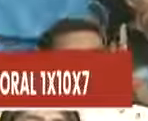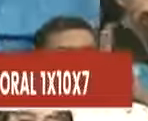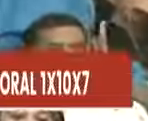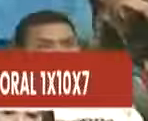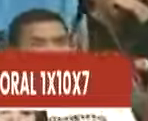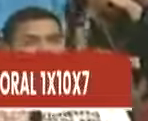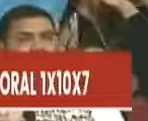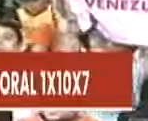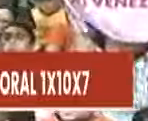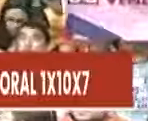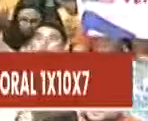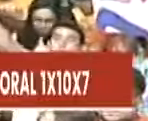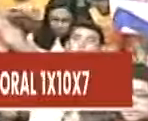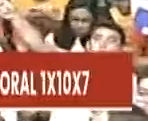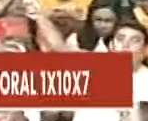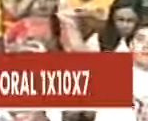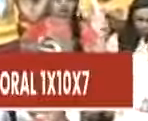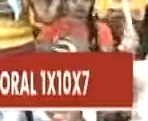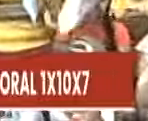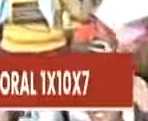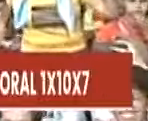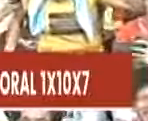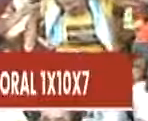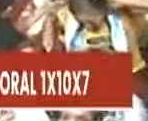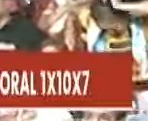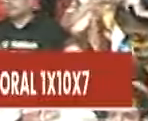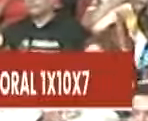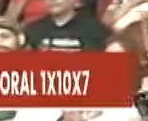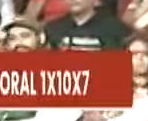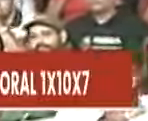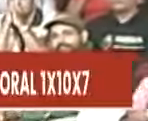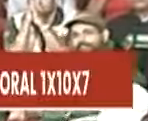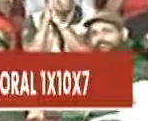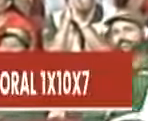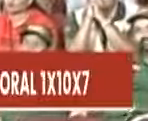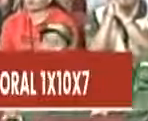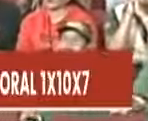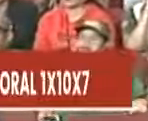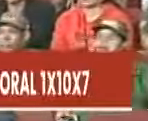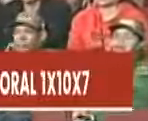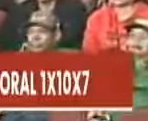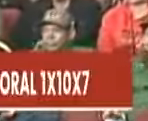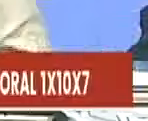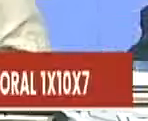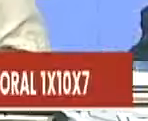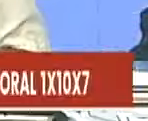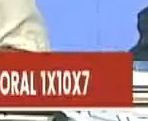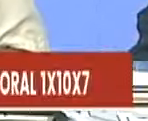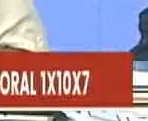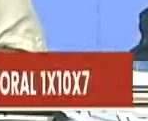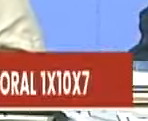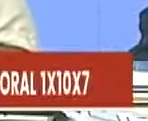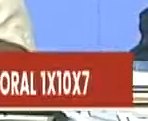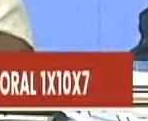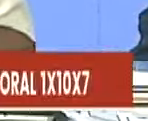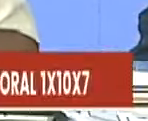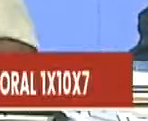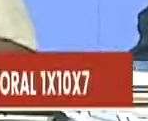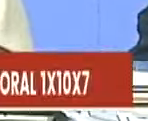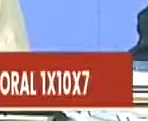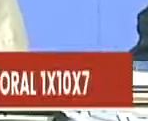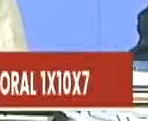todo el territorio, en los sectores sociales, también atendiendo a las fuerzas patriotas para construir esta gran victoria para el próximo 28 de